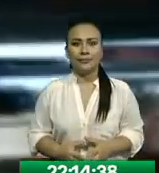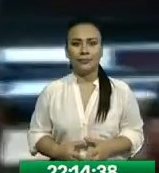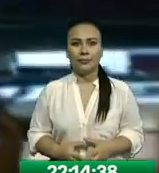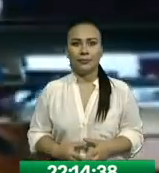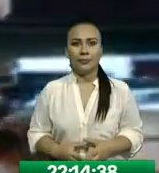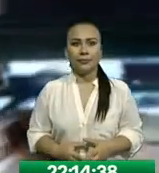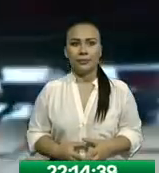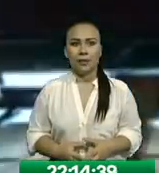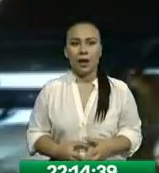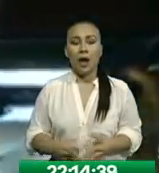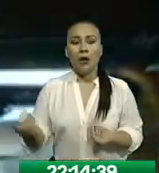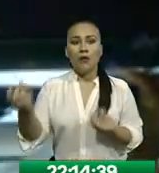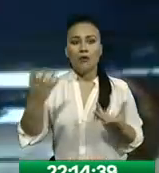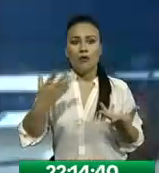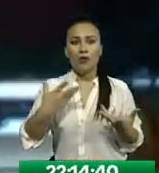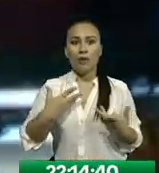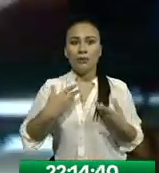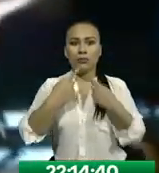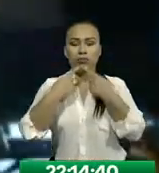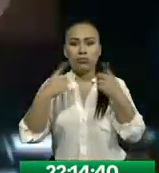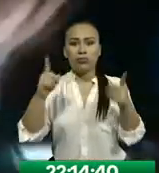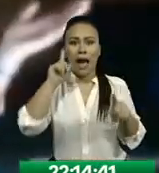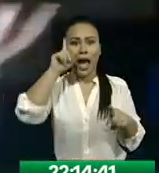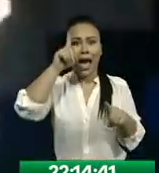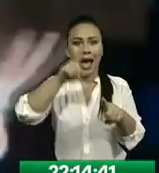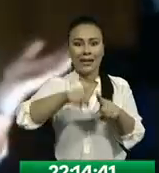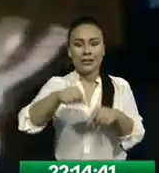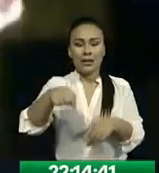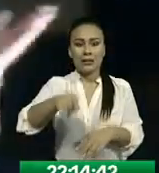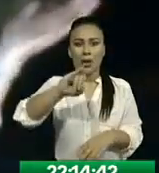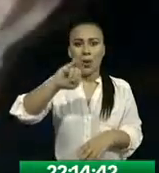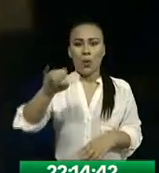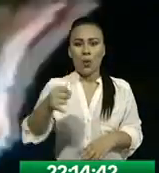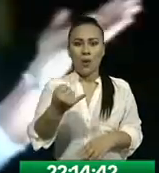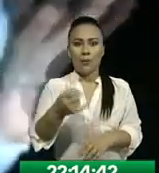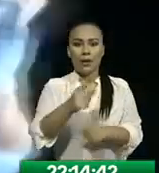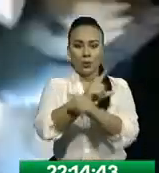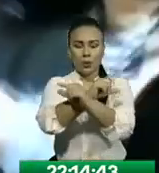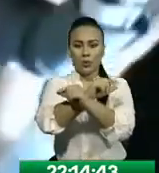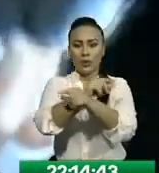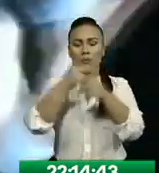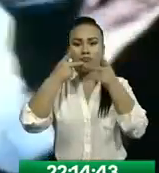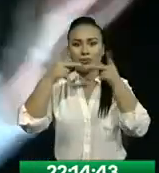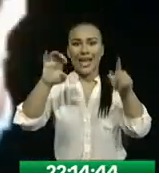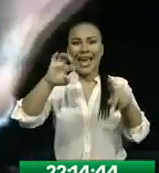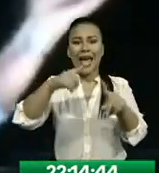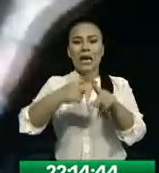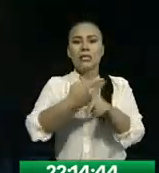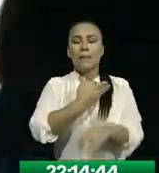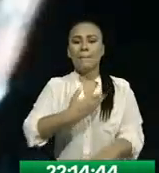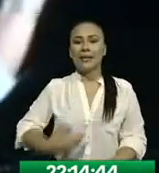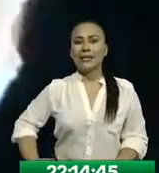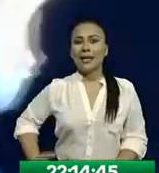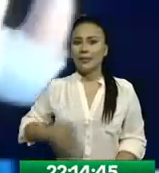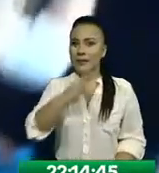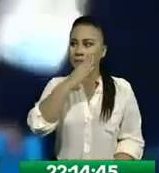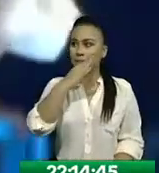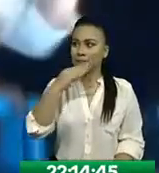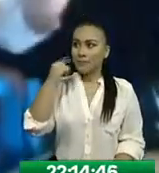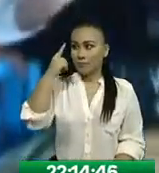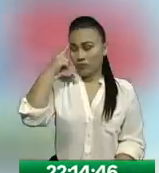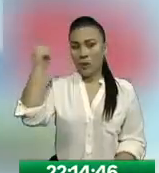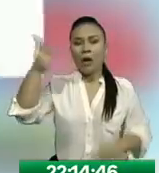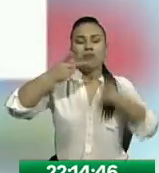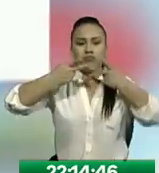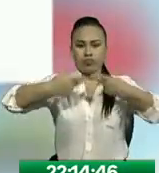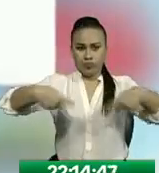La información no había sido confirmada sino hasta este jueves y fue mediante su cuenta de Twitter que el expresidente Rafael Correa lo hizo